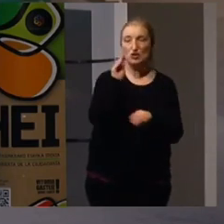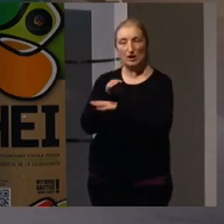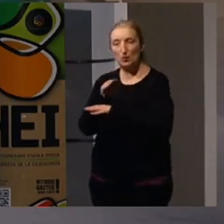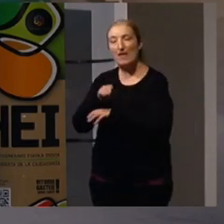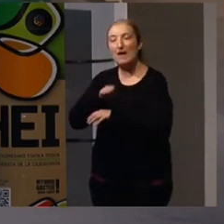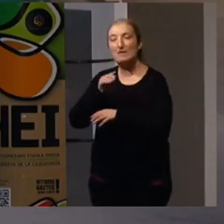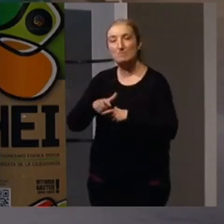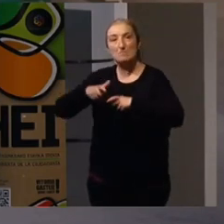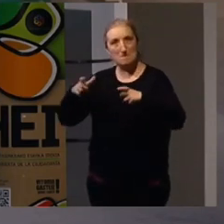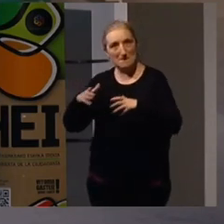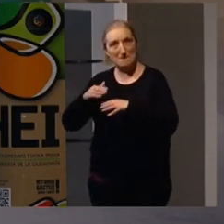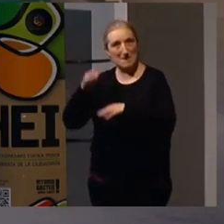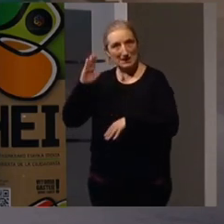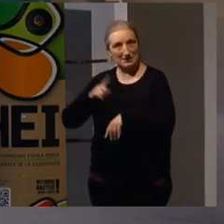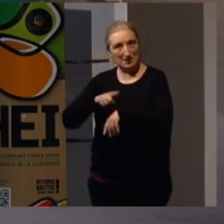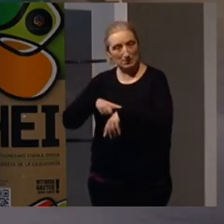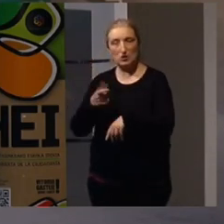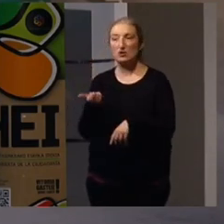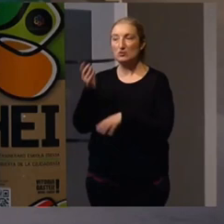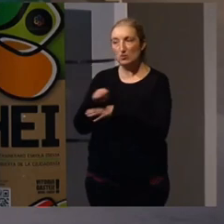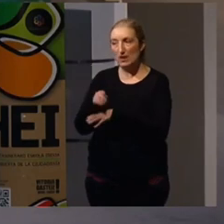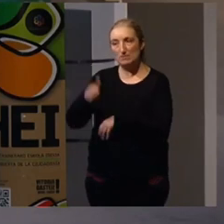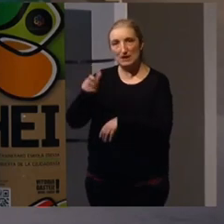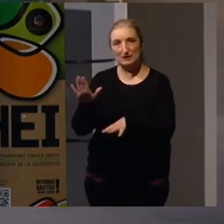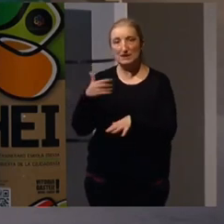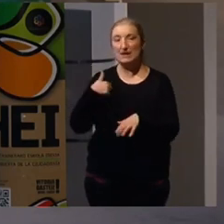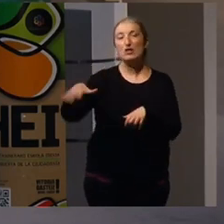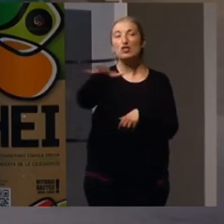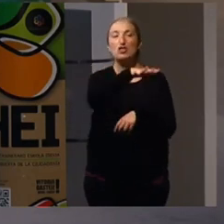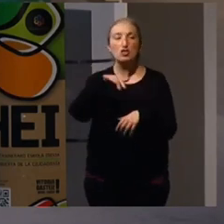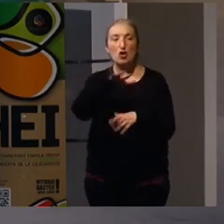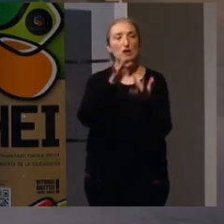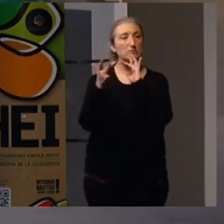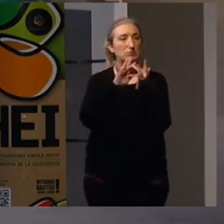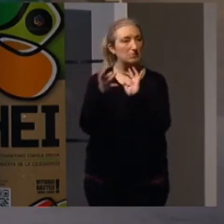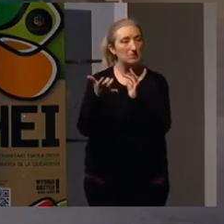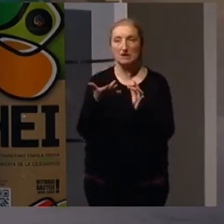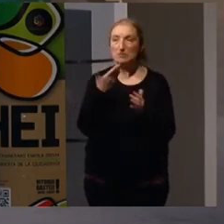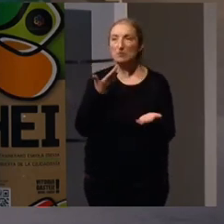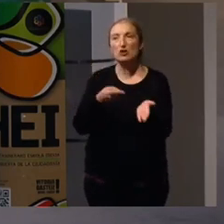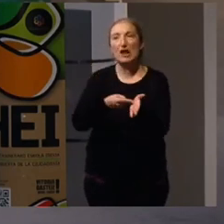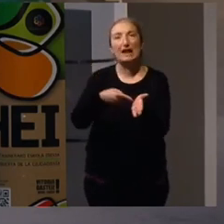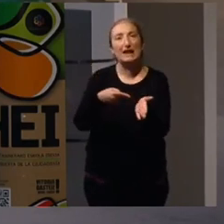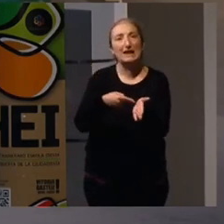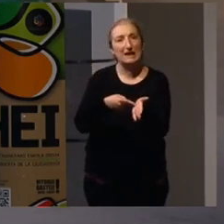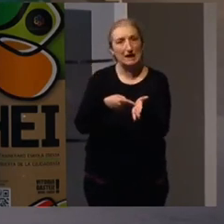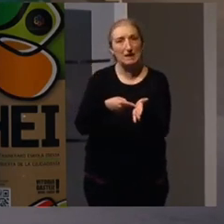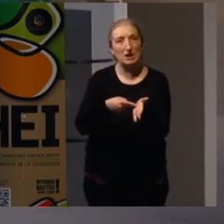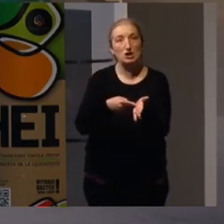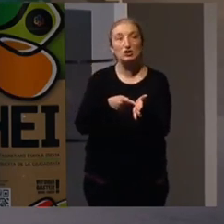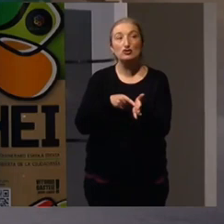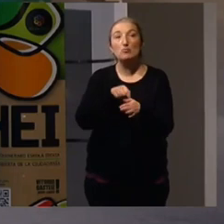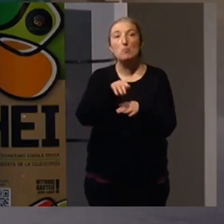en el que tenemos ciudades más amables, en las que tenemos más espacios de encuentro, o sea, que podamos pedir eso, que podamos reclamar eso, son